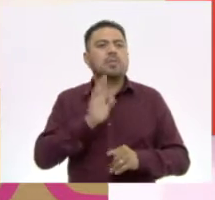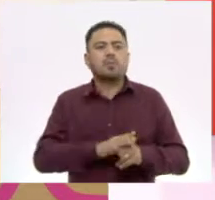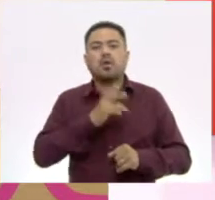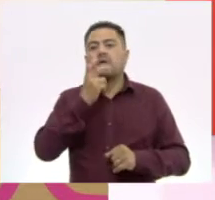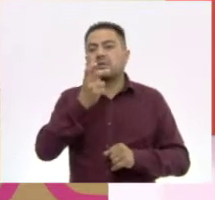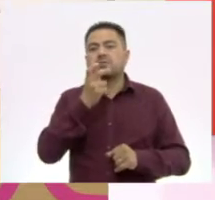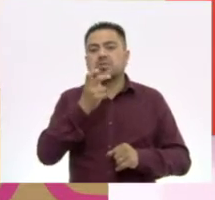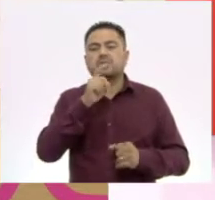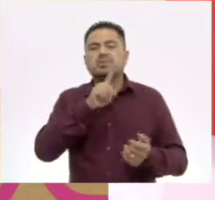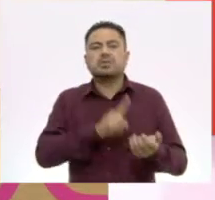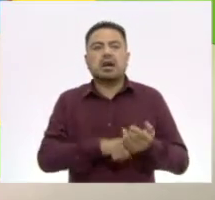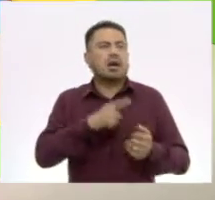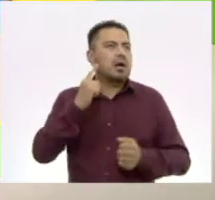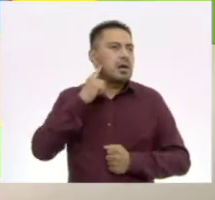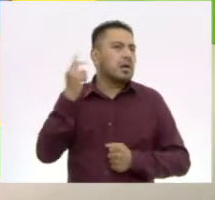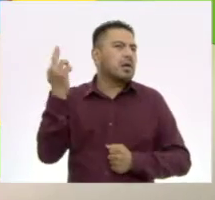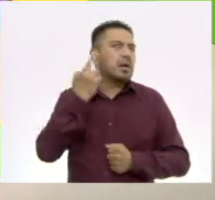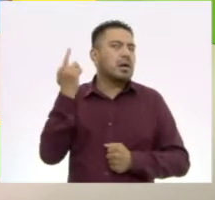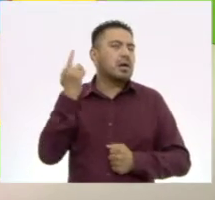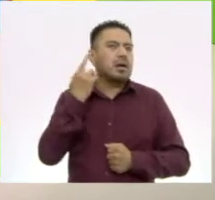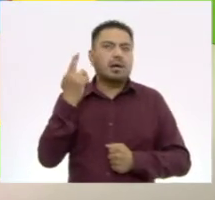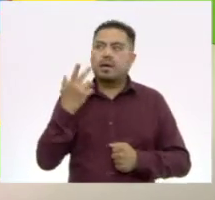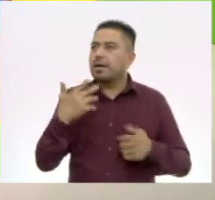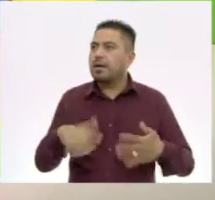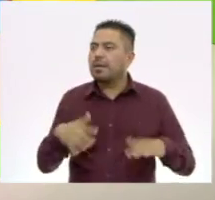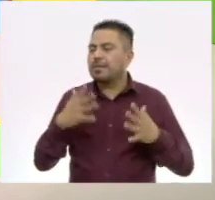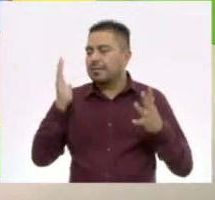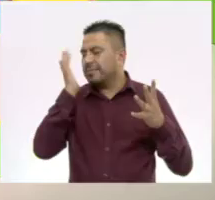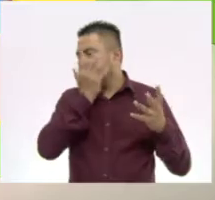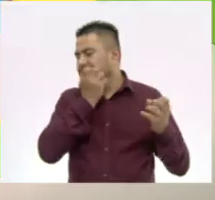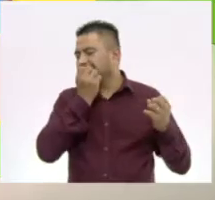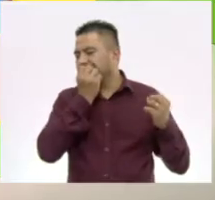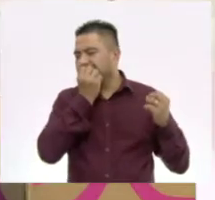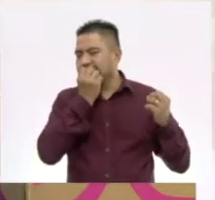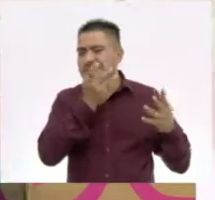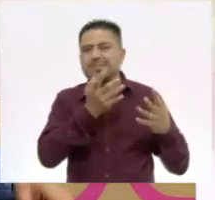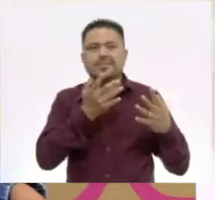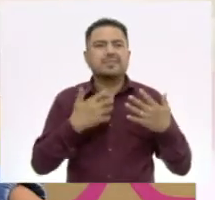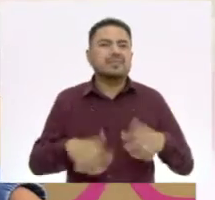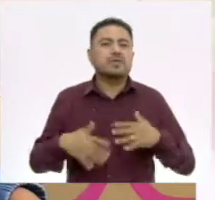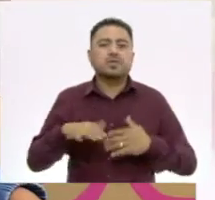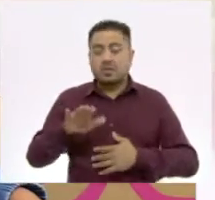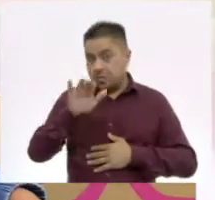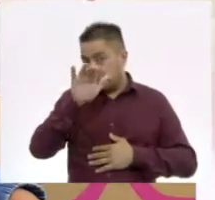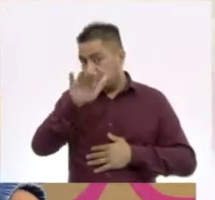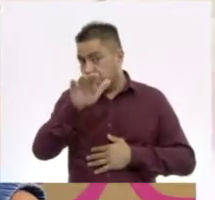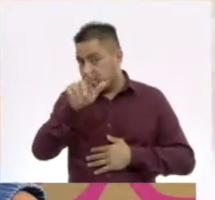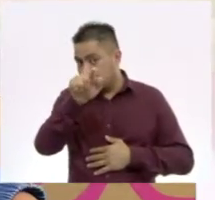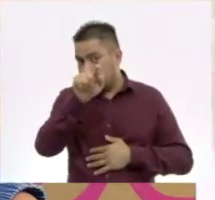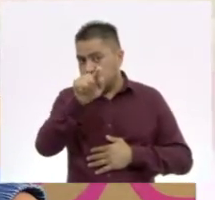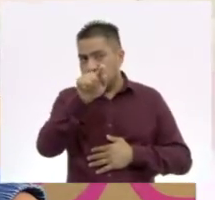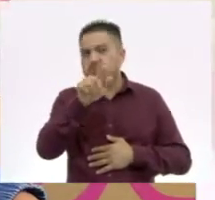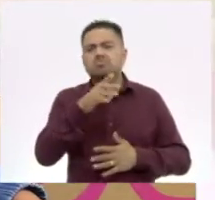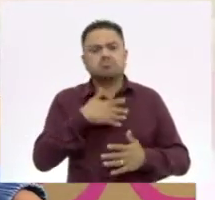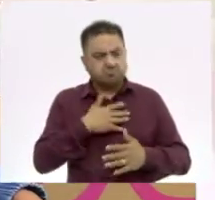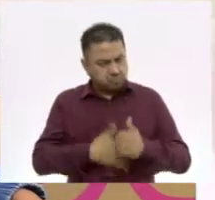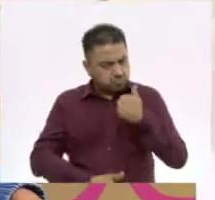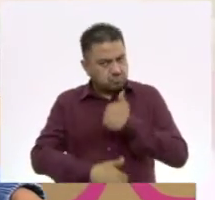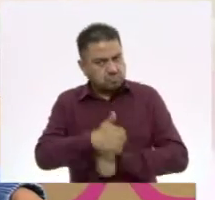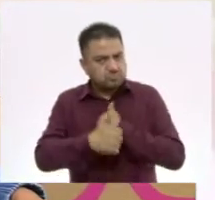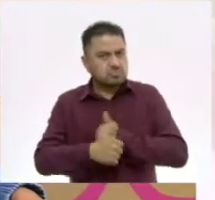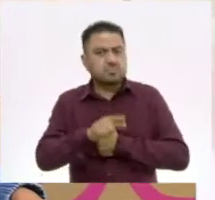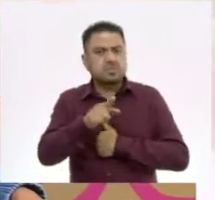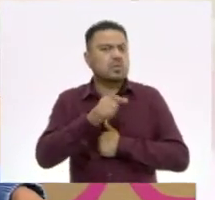un sonido qué bonito oigan los retamos a que